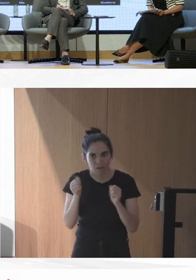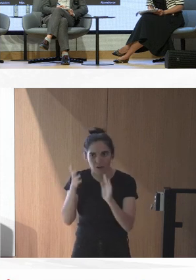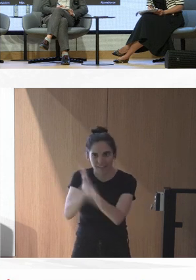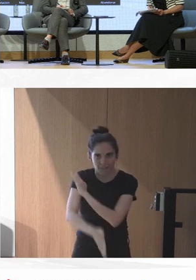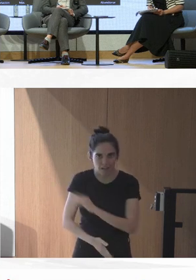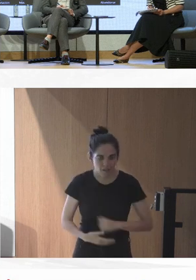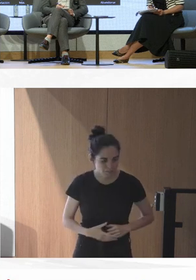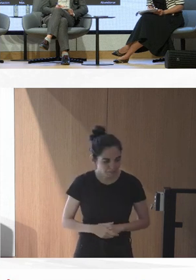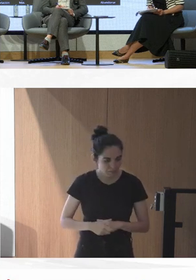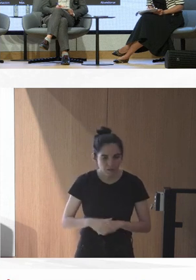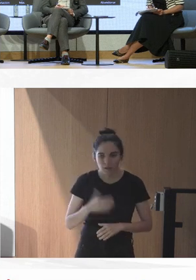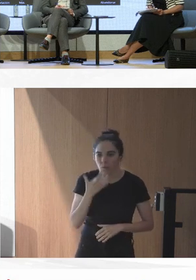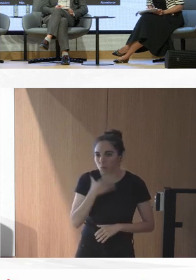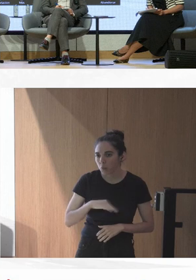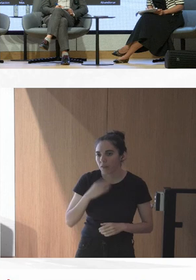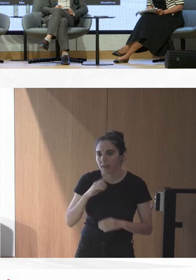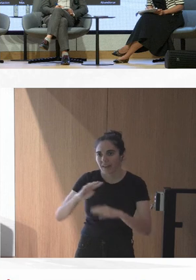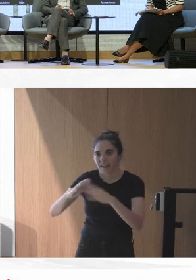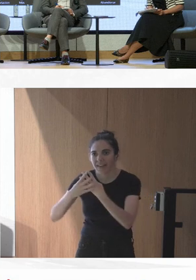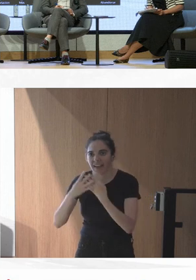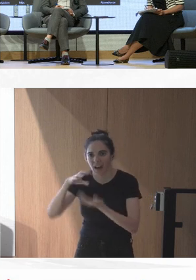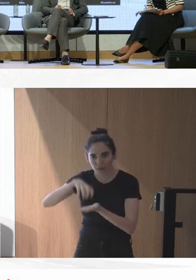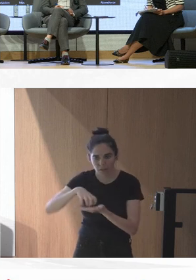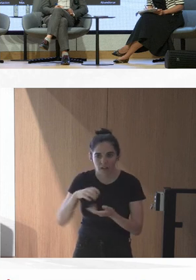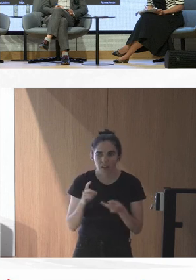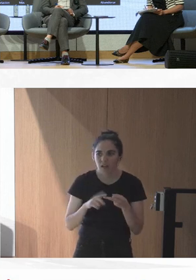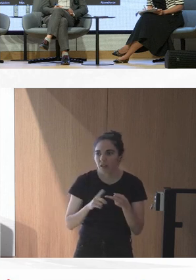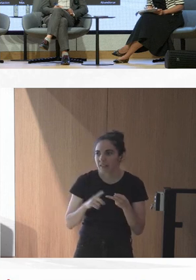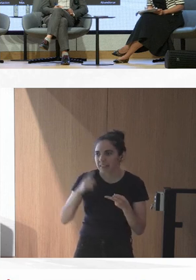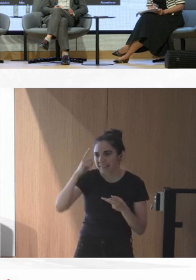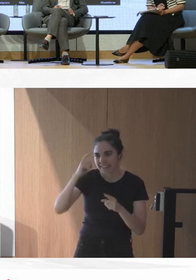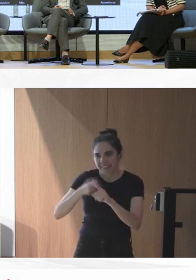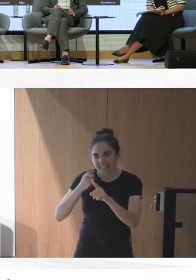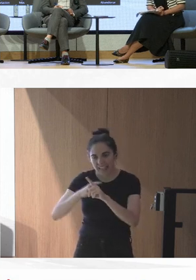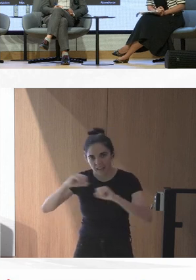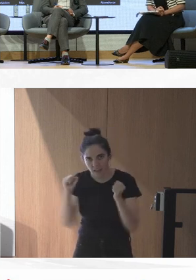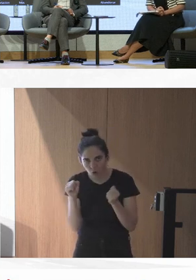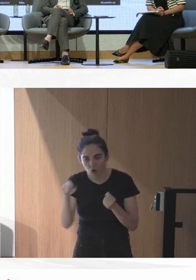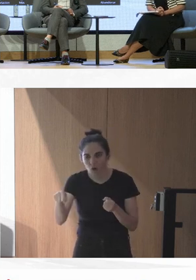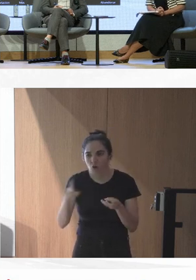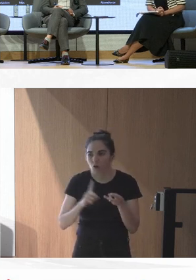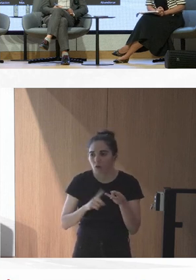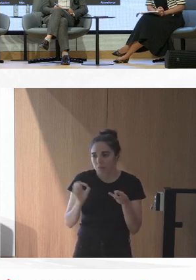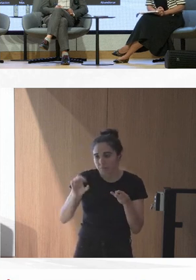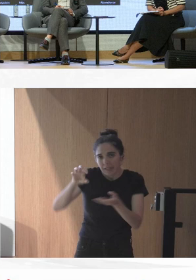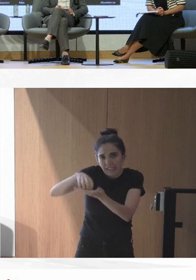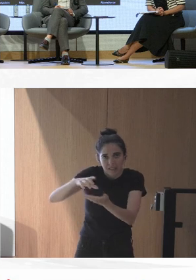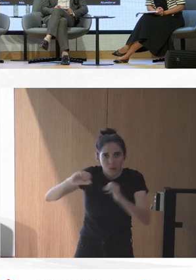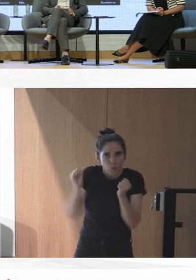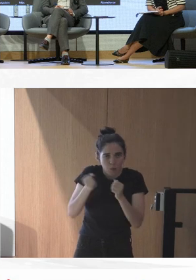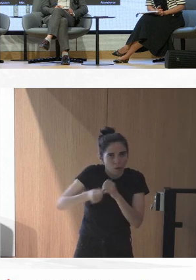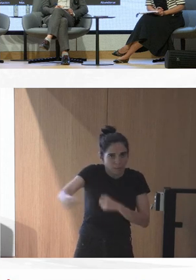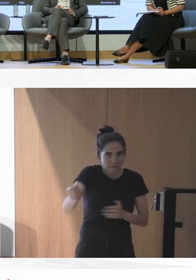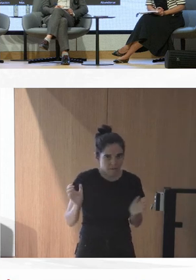indefinida. Puede ser en una cárcel, puede ser en un psiquiátrico o en algún tipo de institución.